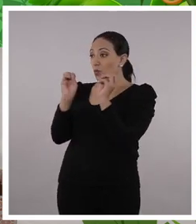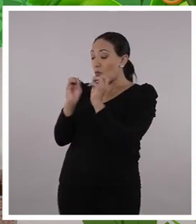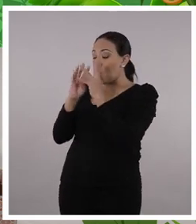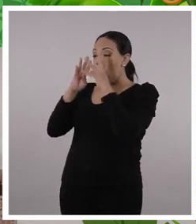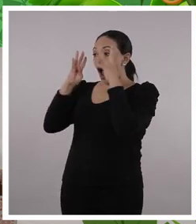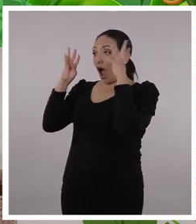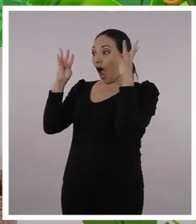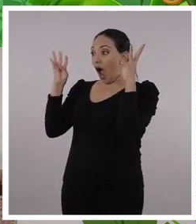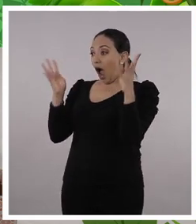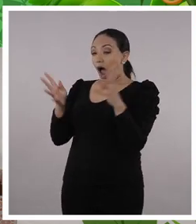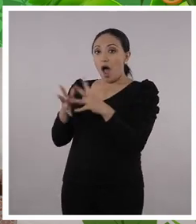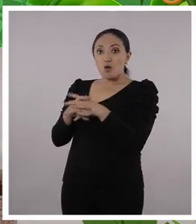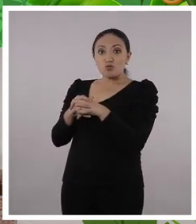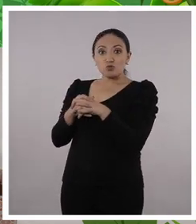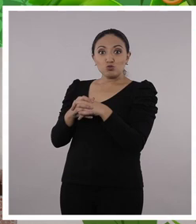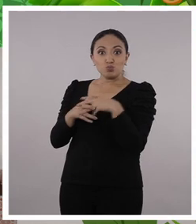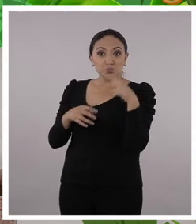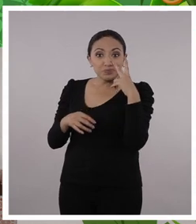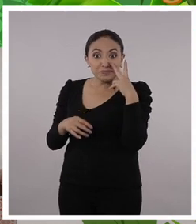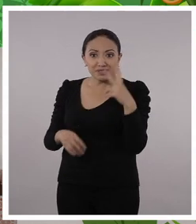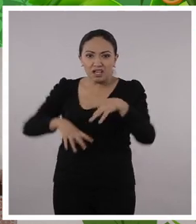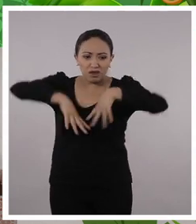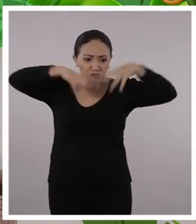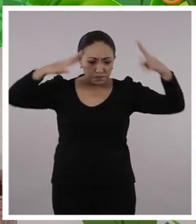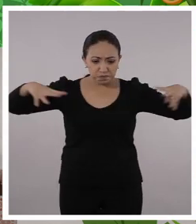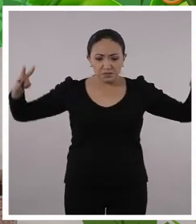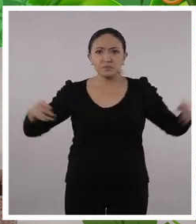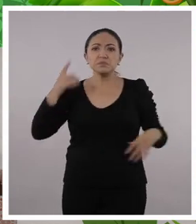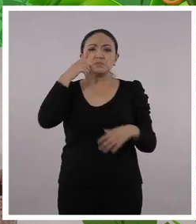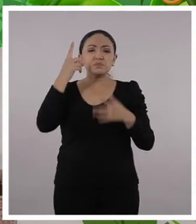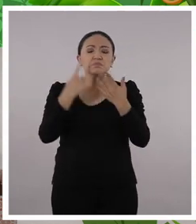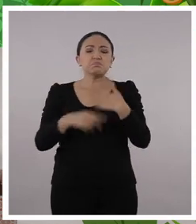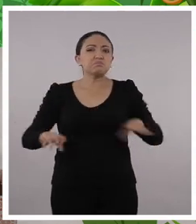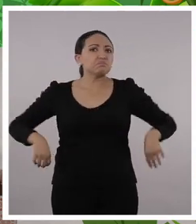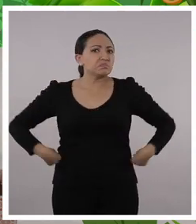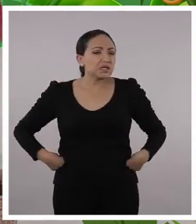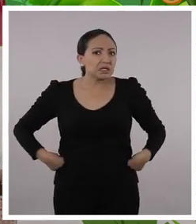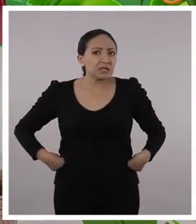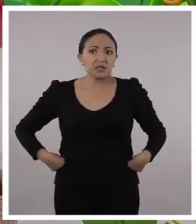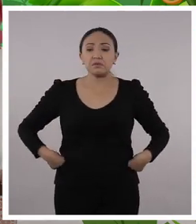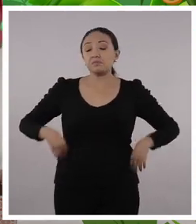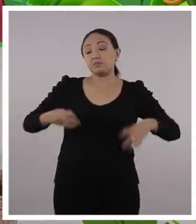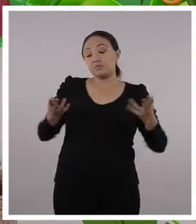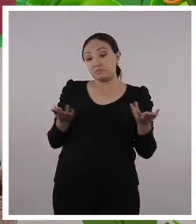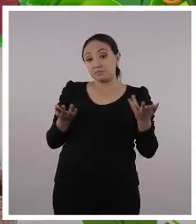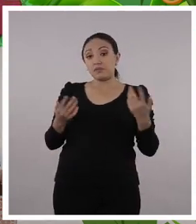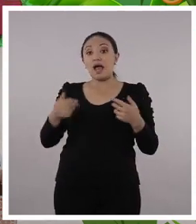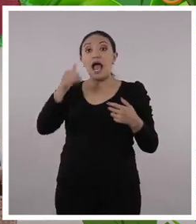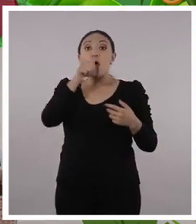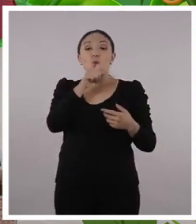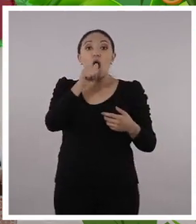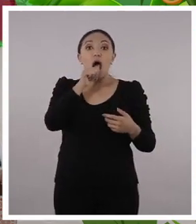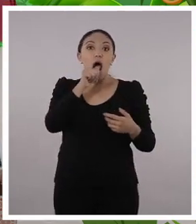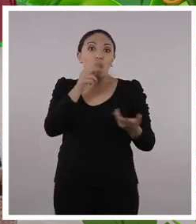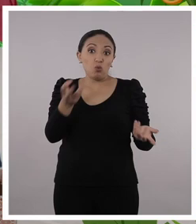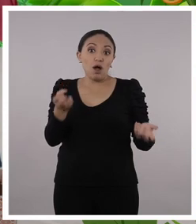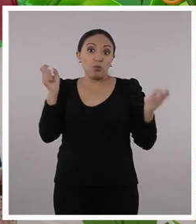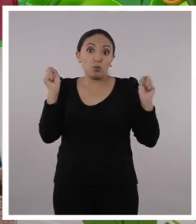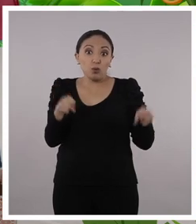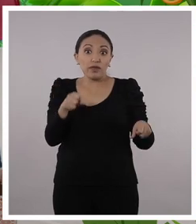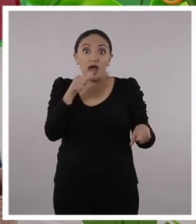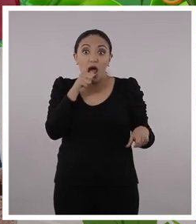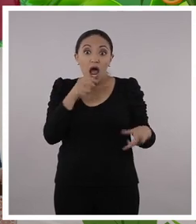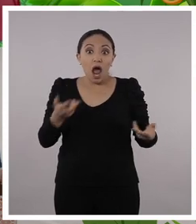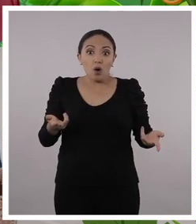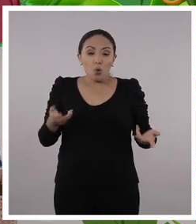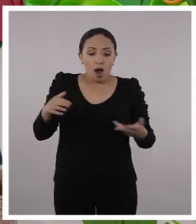Mira, Jess. ¿Esta tela para qué nos puede servir? Es como agua de río. ¡Ah! ¡Qué buena idea! ¿Qué tal vamos si